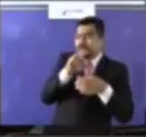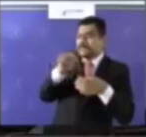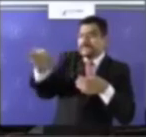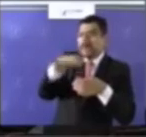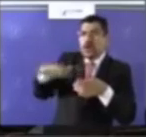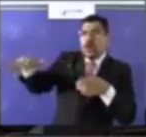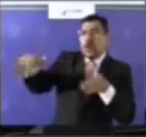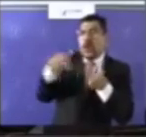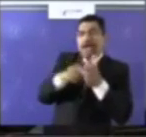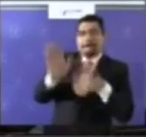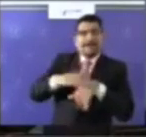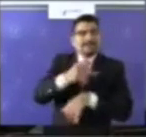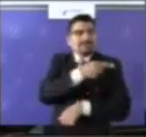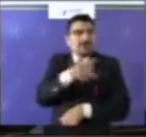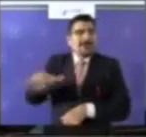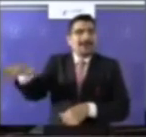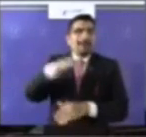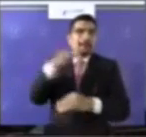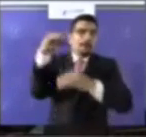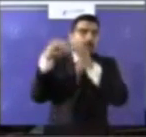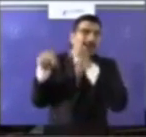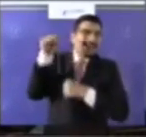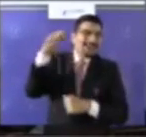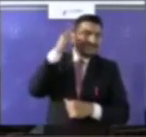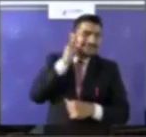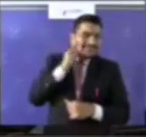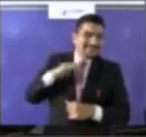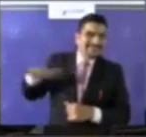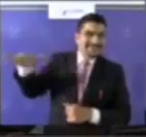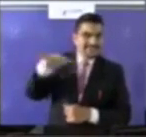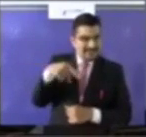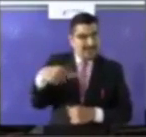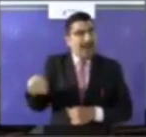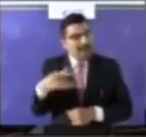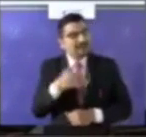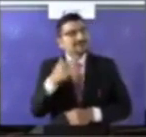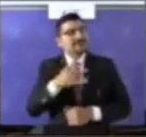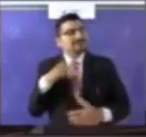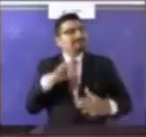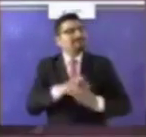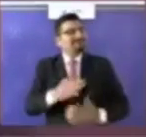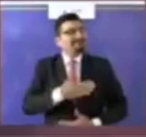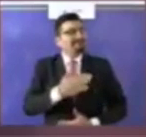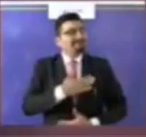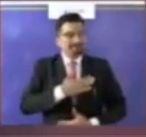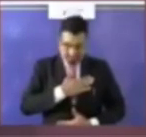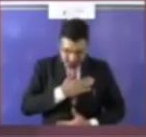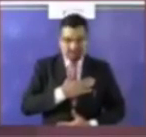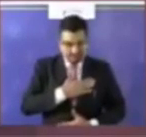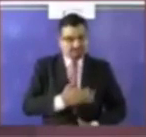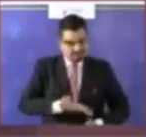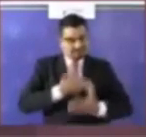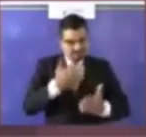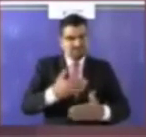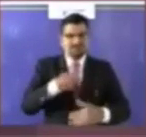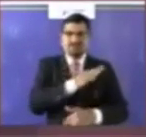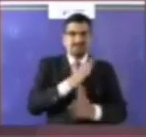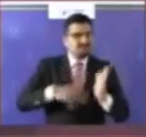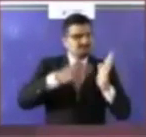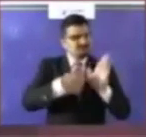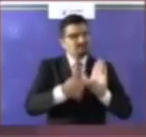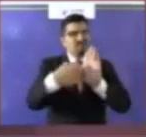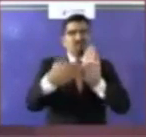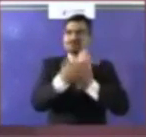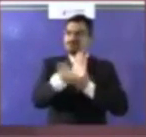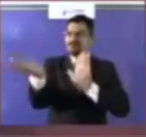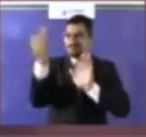pobre de este país, en la montaña de Guerrero. Y por eso para nosotros también representa una gran oportunidad de que esto se dé a